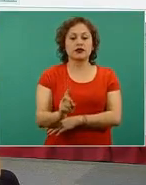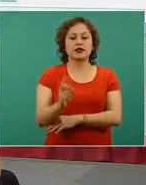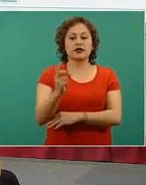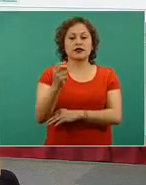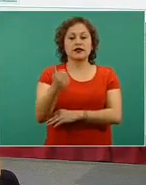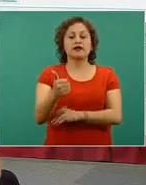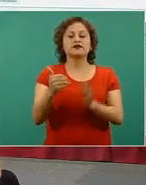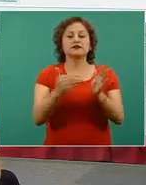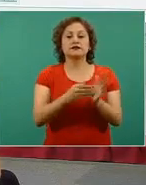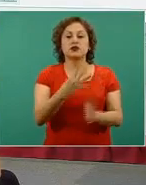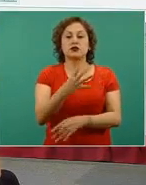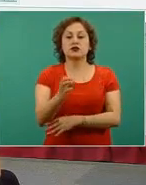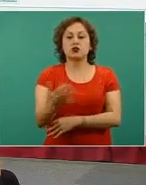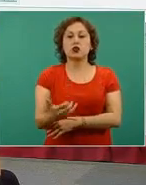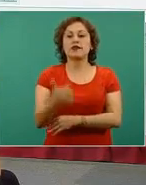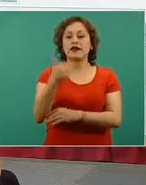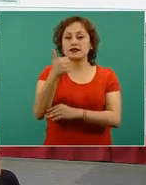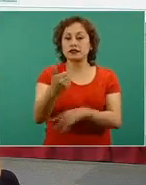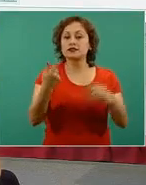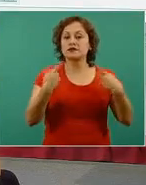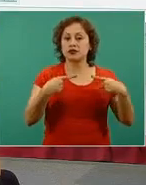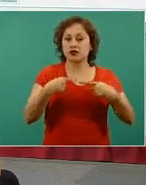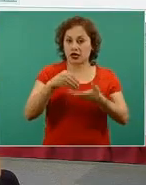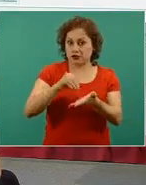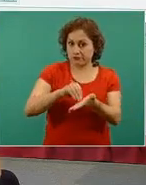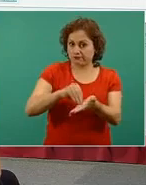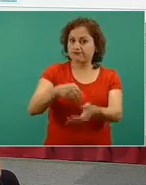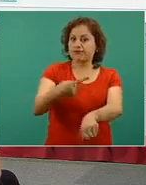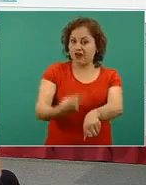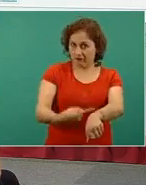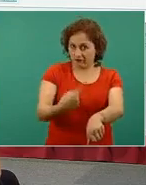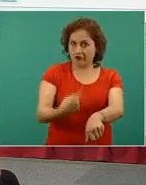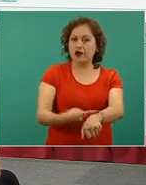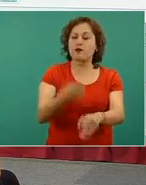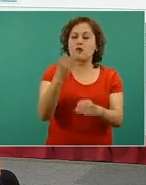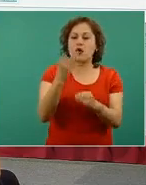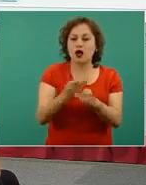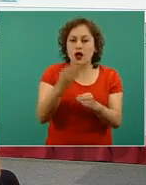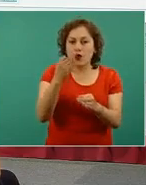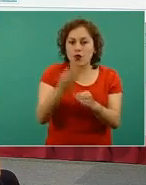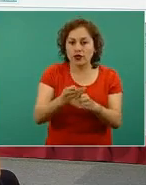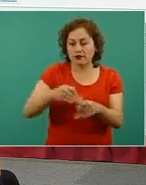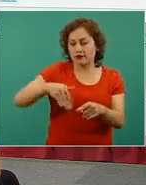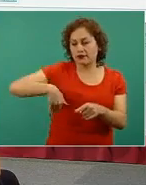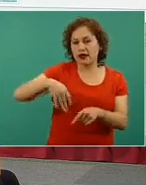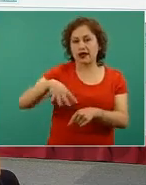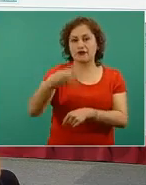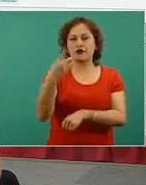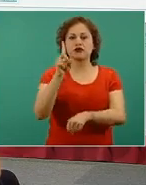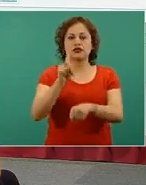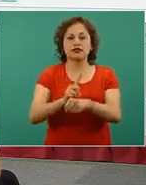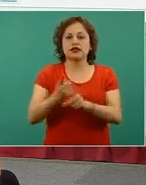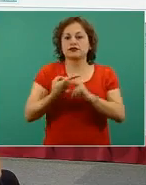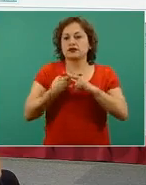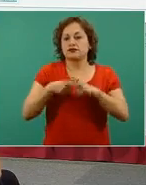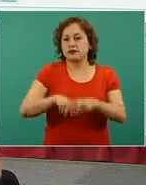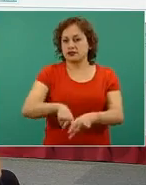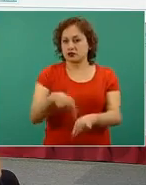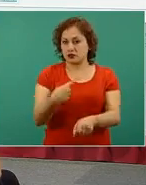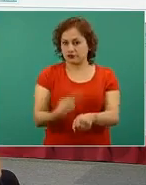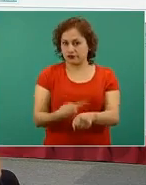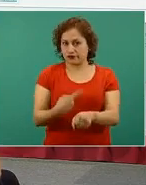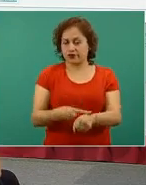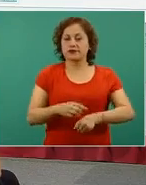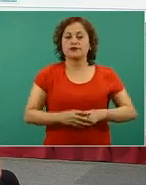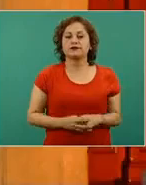36.456 que se consideran aquellos que están reportados dentro de los últimos 14 días. Y también para el